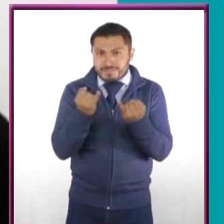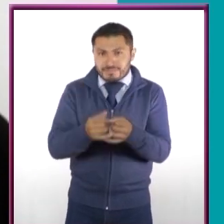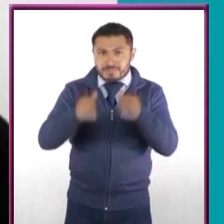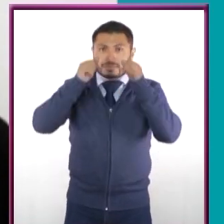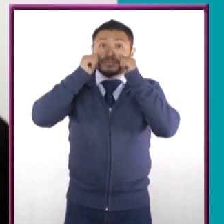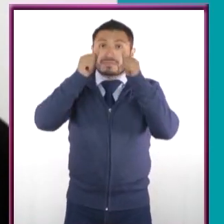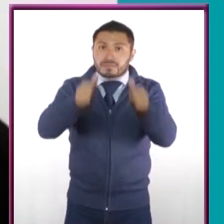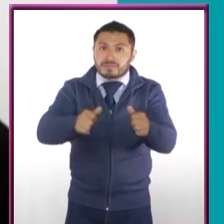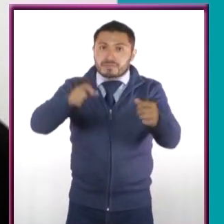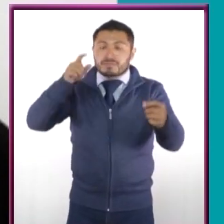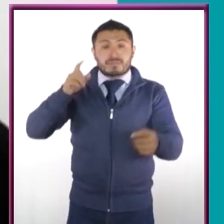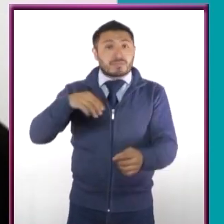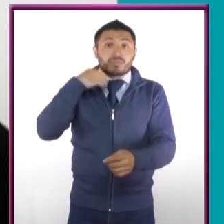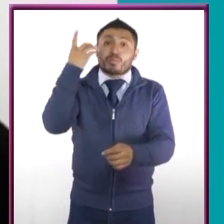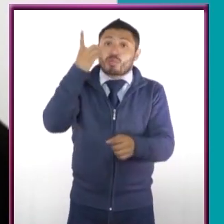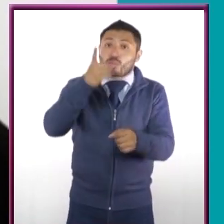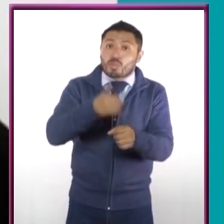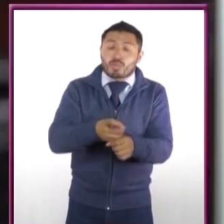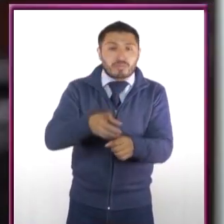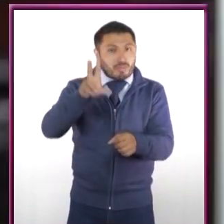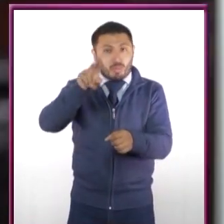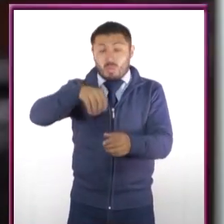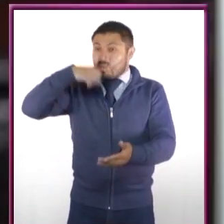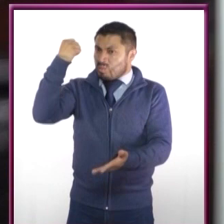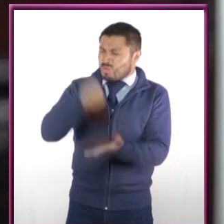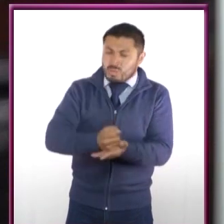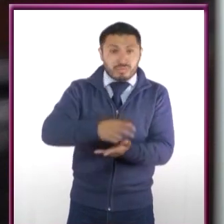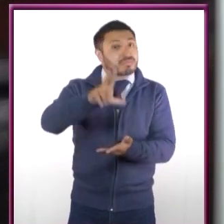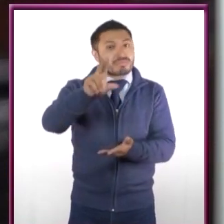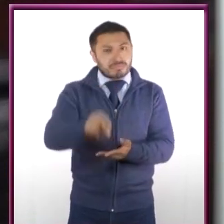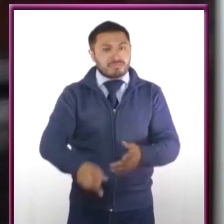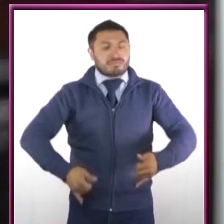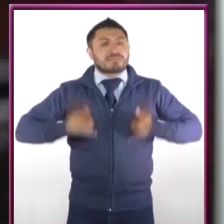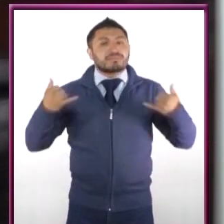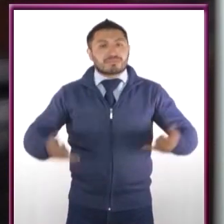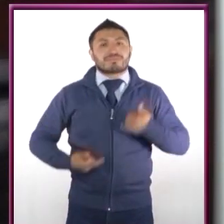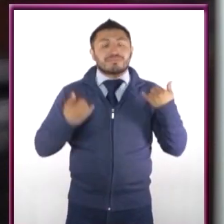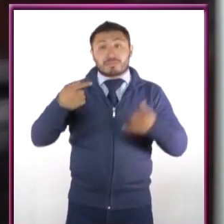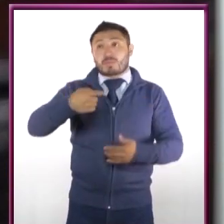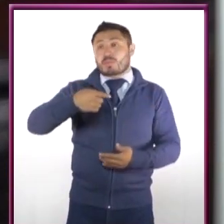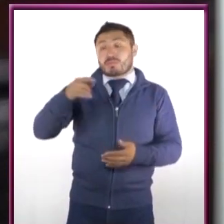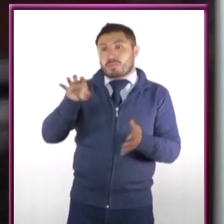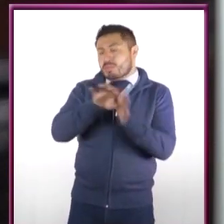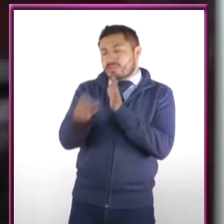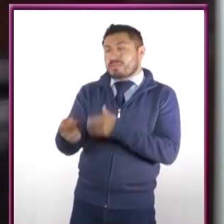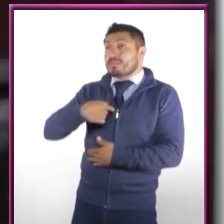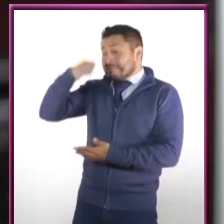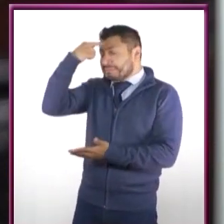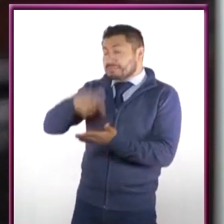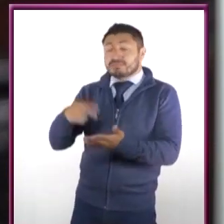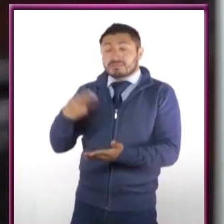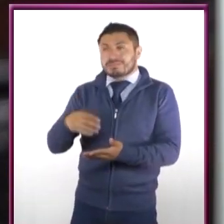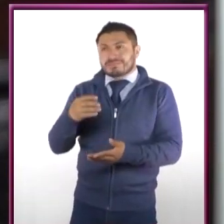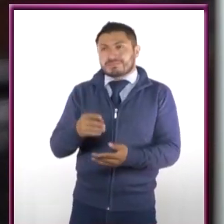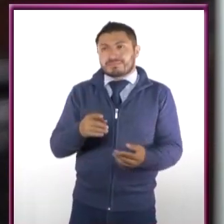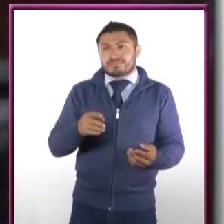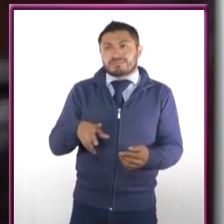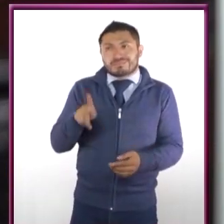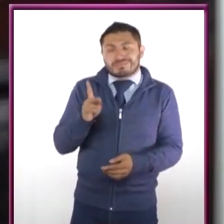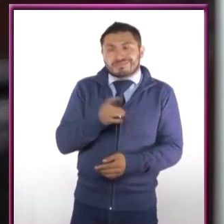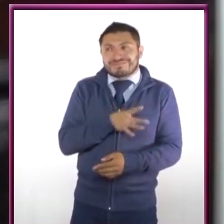la atención sea de forma voluntaria. Y los jóvenes que creen necesitarlo, pero dudan en acercarse a